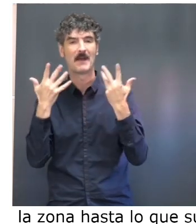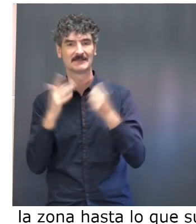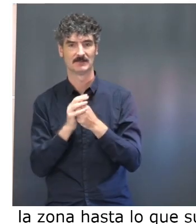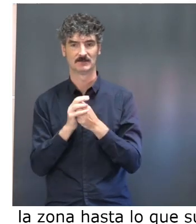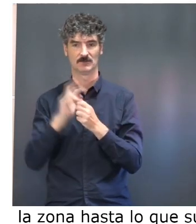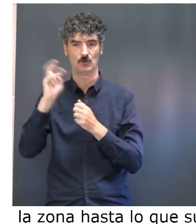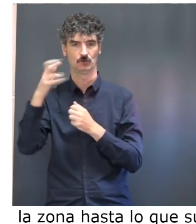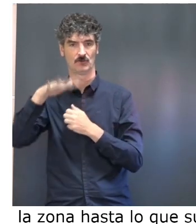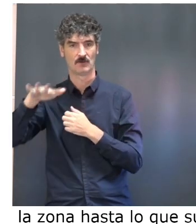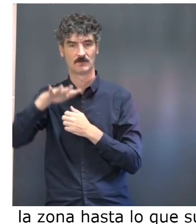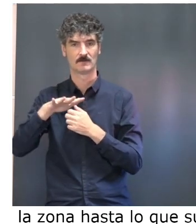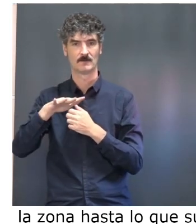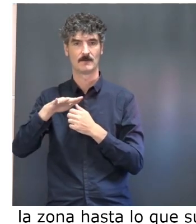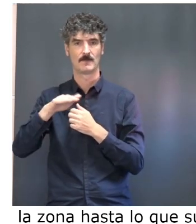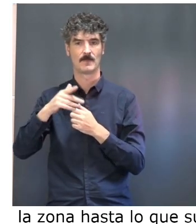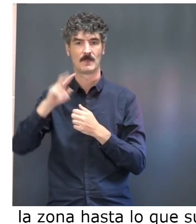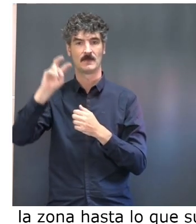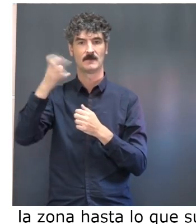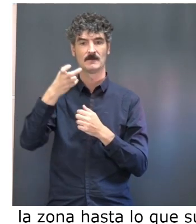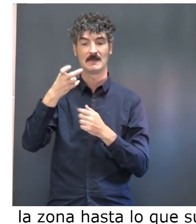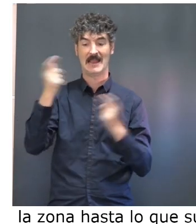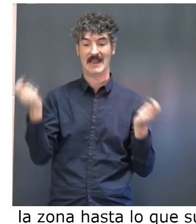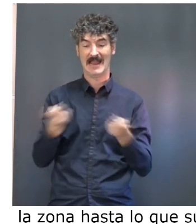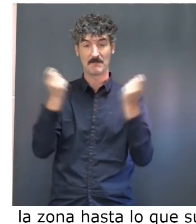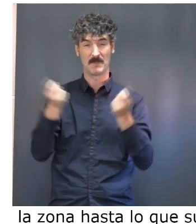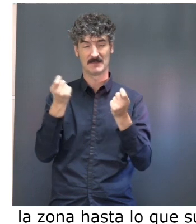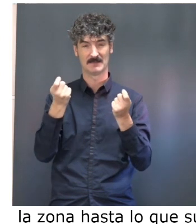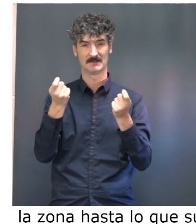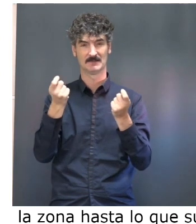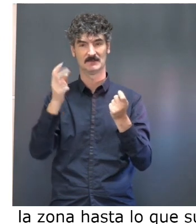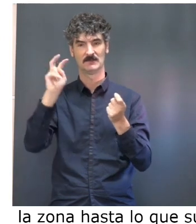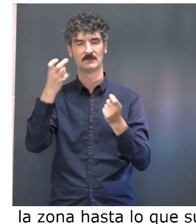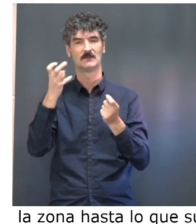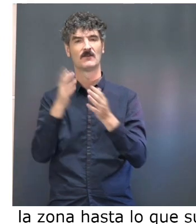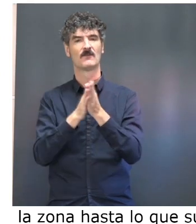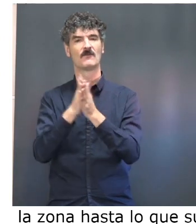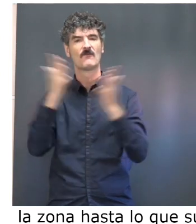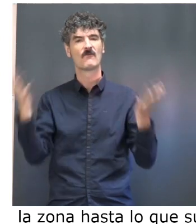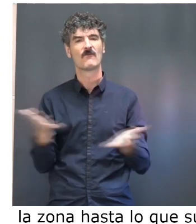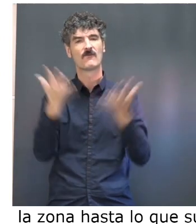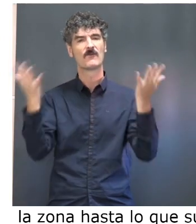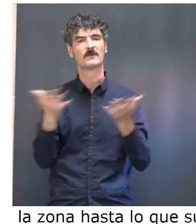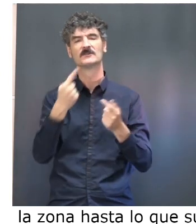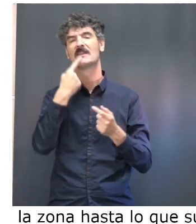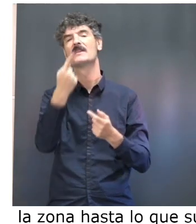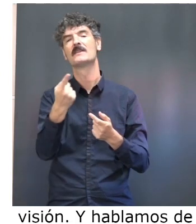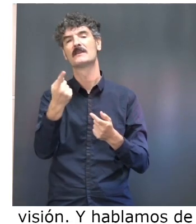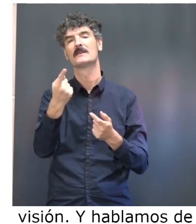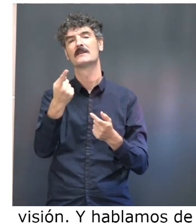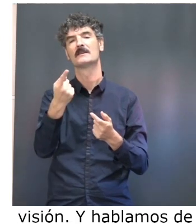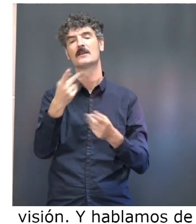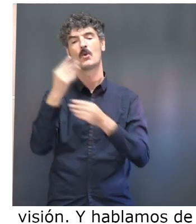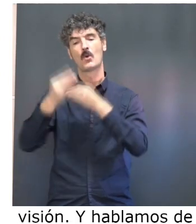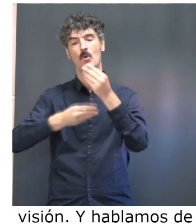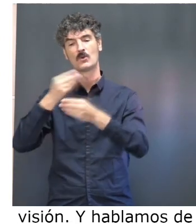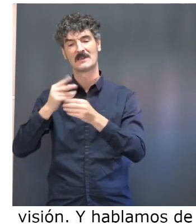están las paredes. Por ejemplo, en esta campaña que mencionaba, pues se fomenta o se sugiere, ¿no? Pues que se pueden